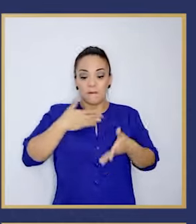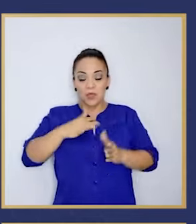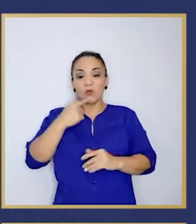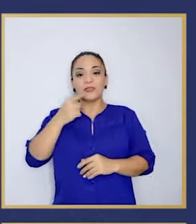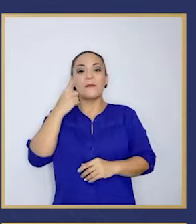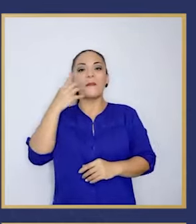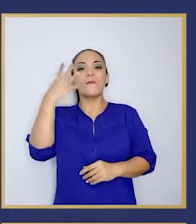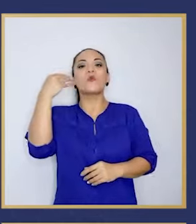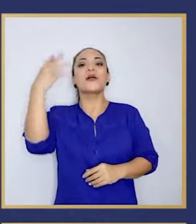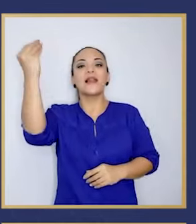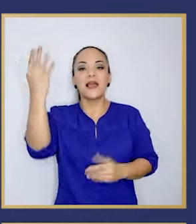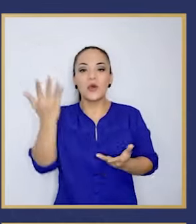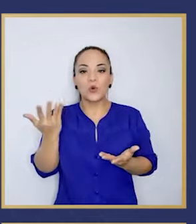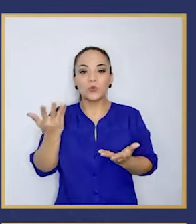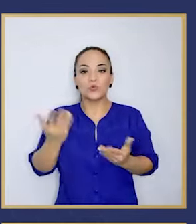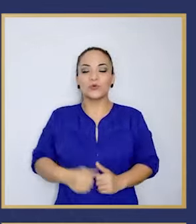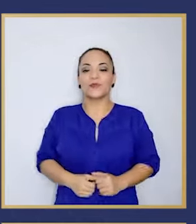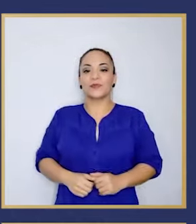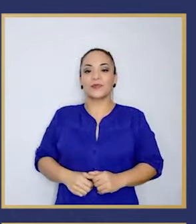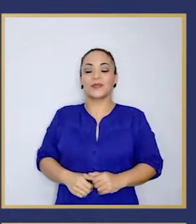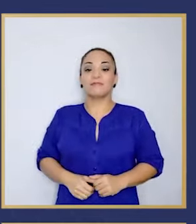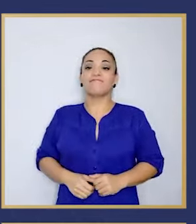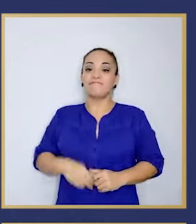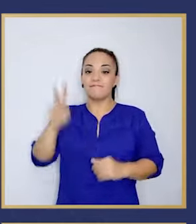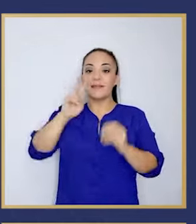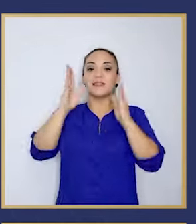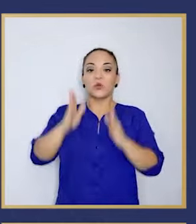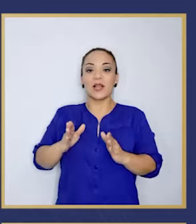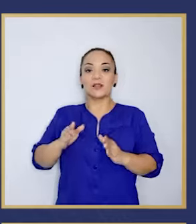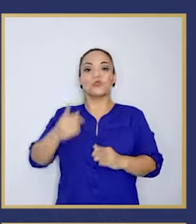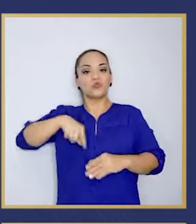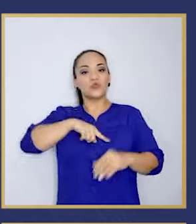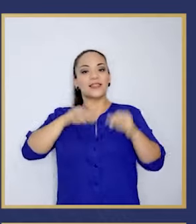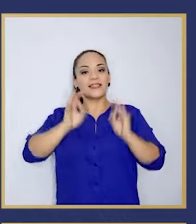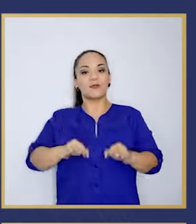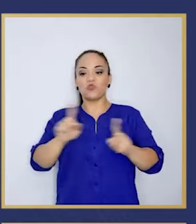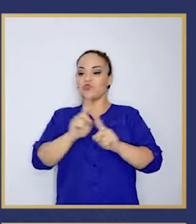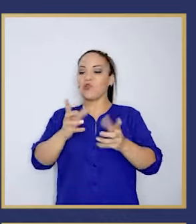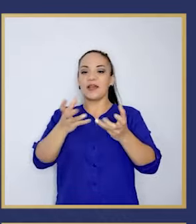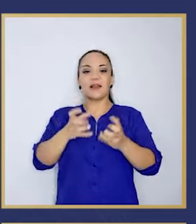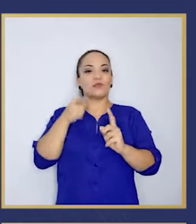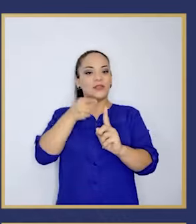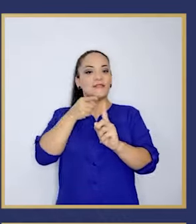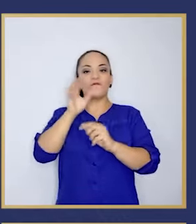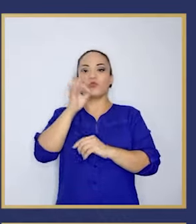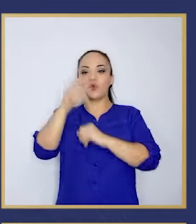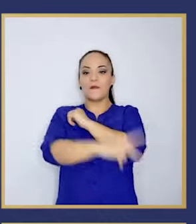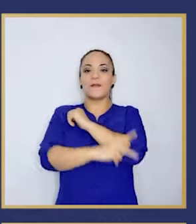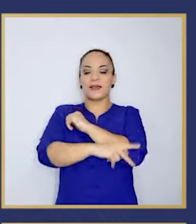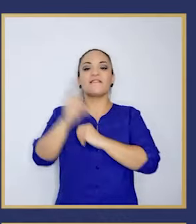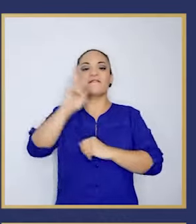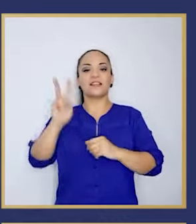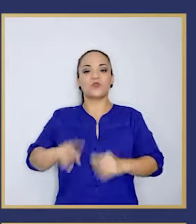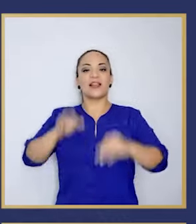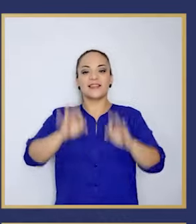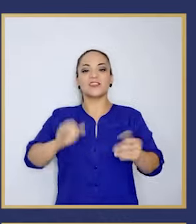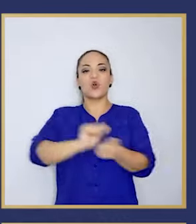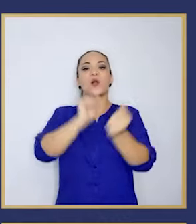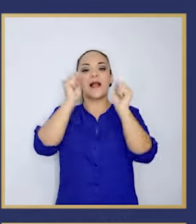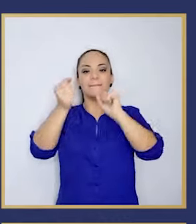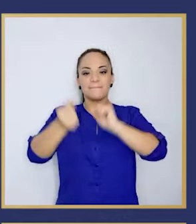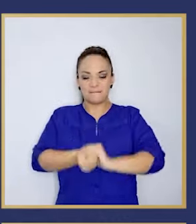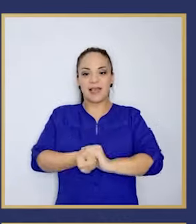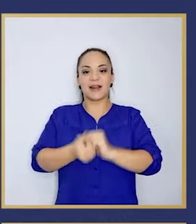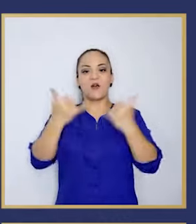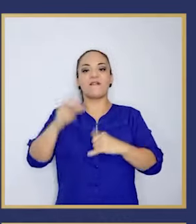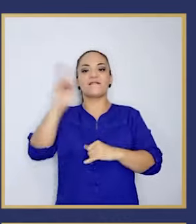papá, ¿por qué tienes que estar lejos? Y definitivamente los venezolanos ya decidimos que no queremos esto para nuestro país, pero Venezuela ya